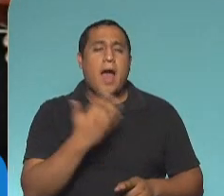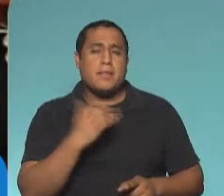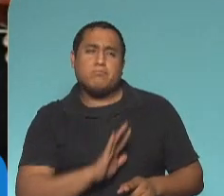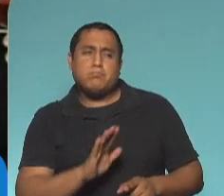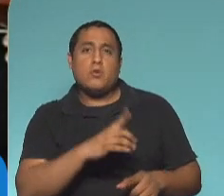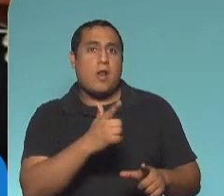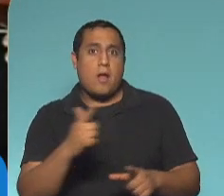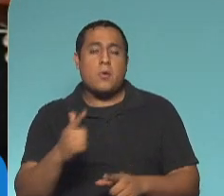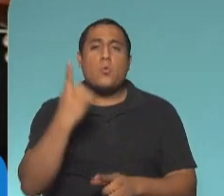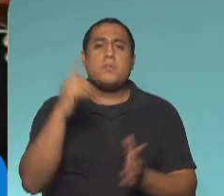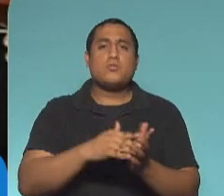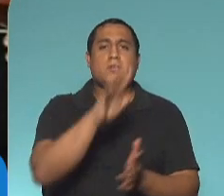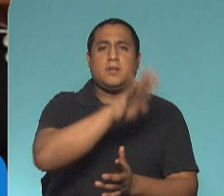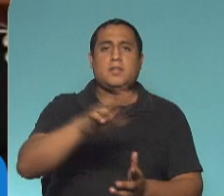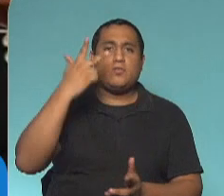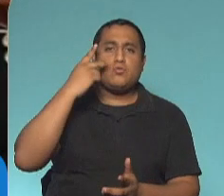sospecha